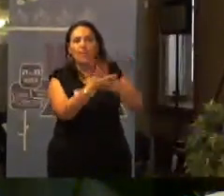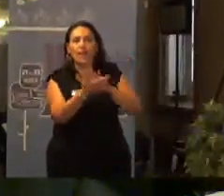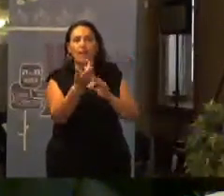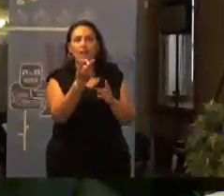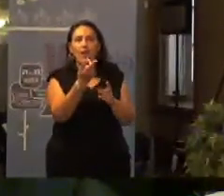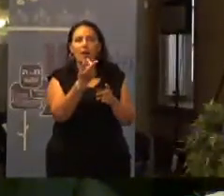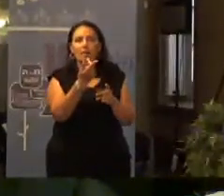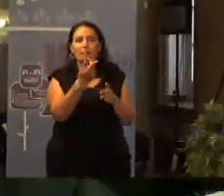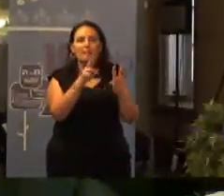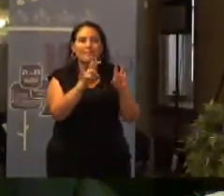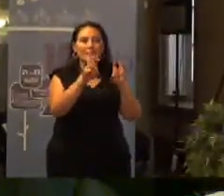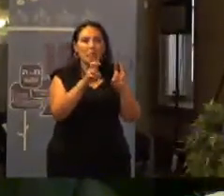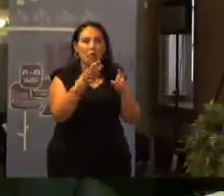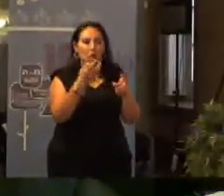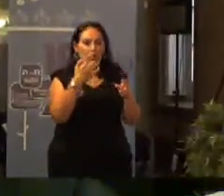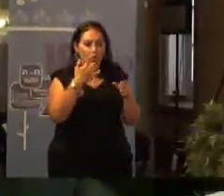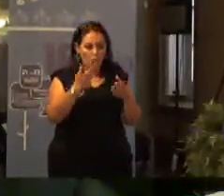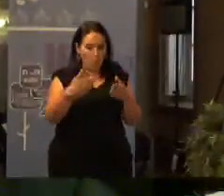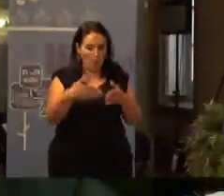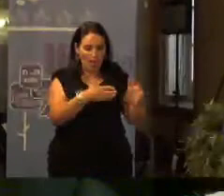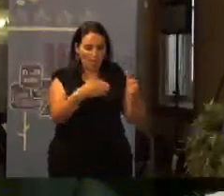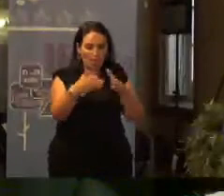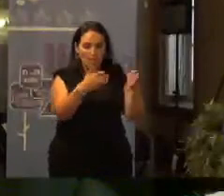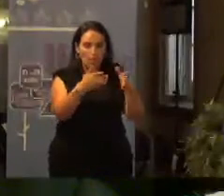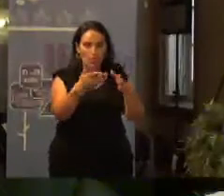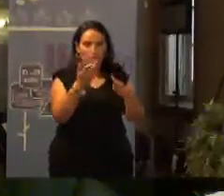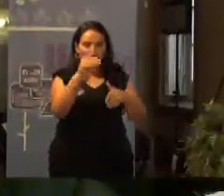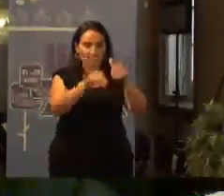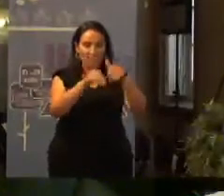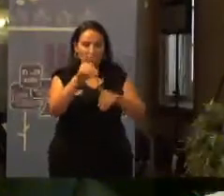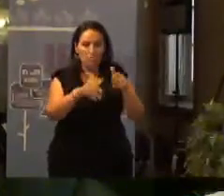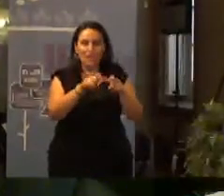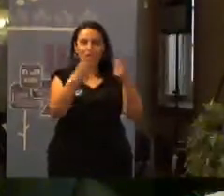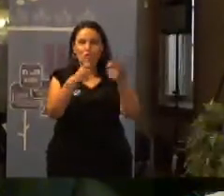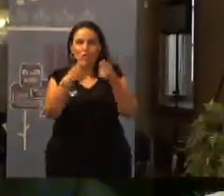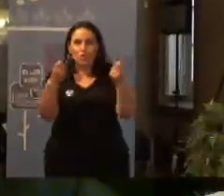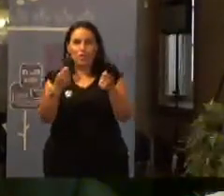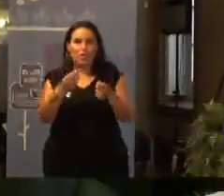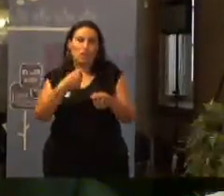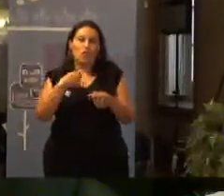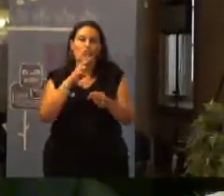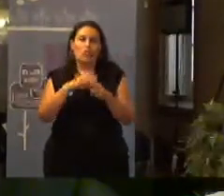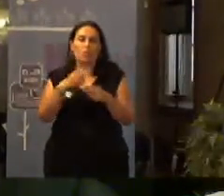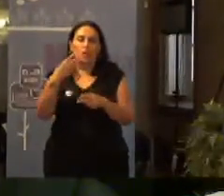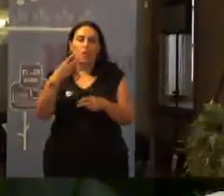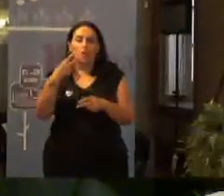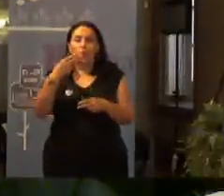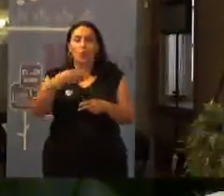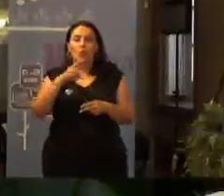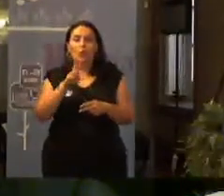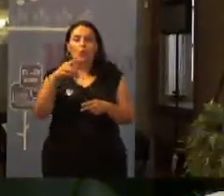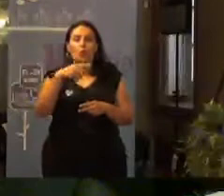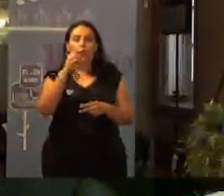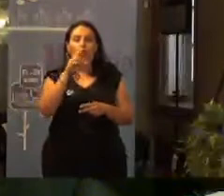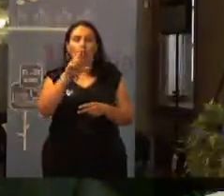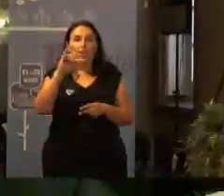nas Cortes do Estado, abrir un camiño cara á ruptura democrática co réximo de restauración que eu chamo bubónica, como a peste bubónica ou borbónica, se